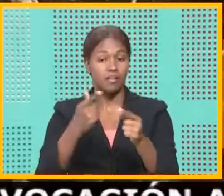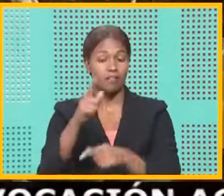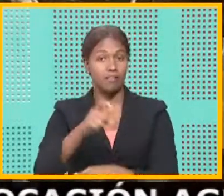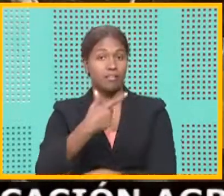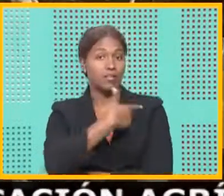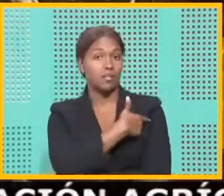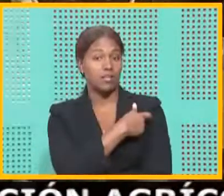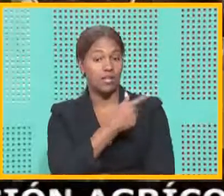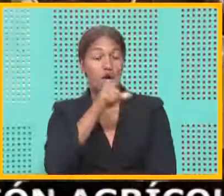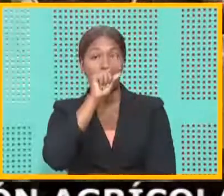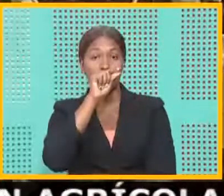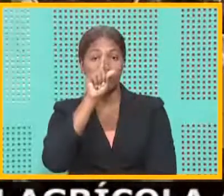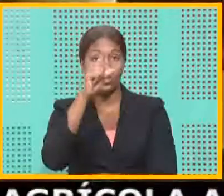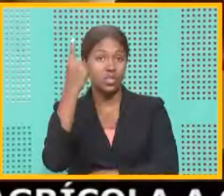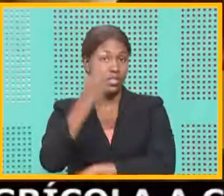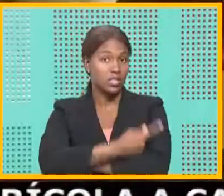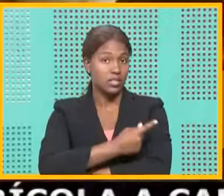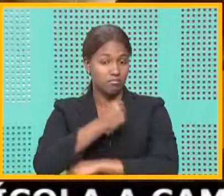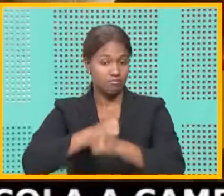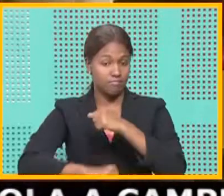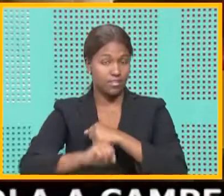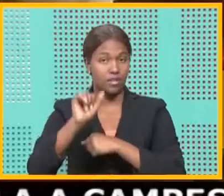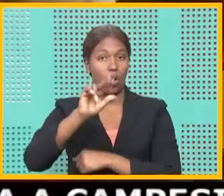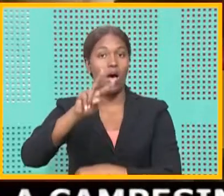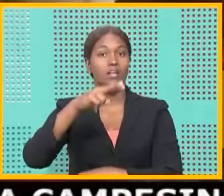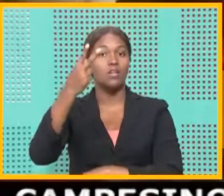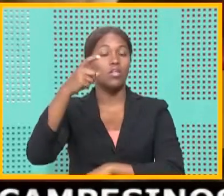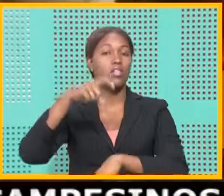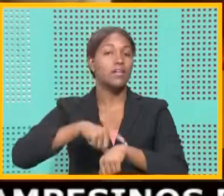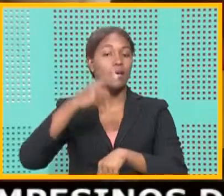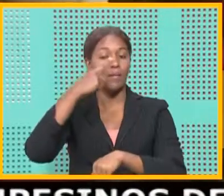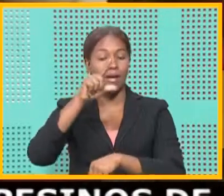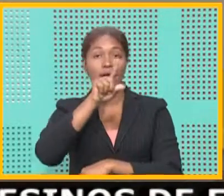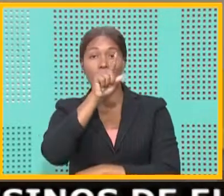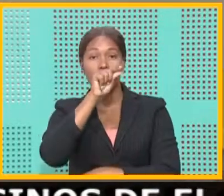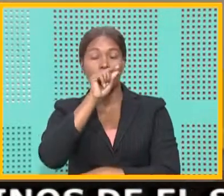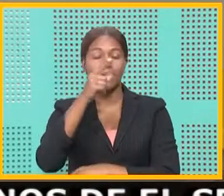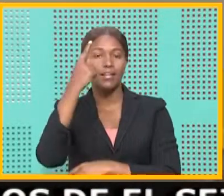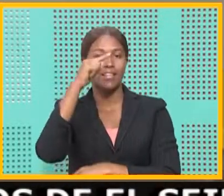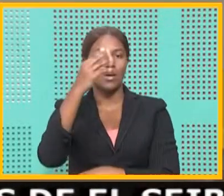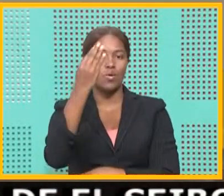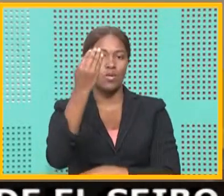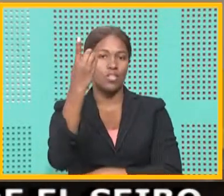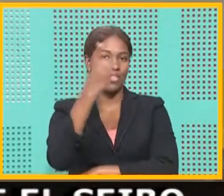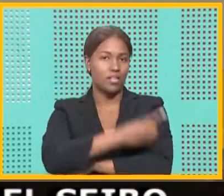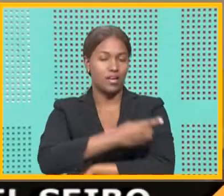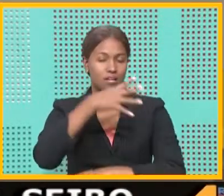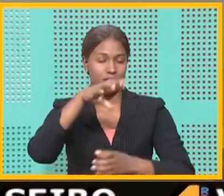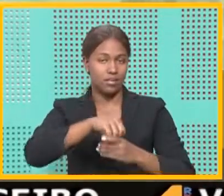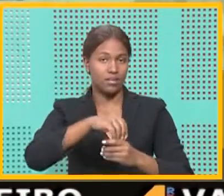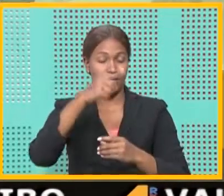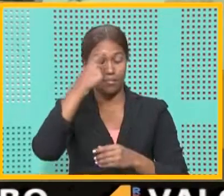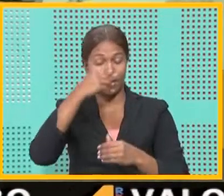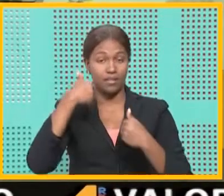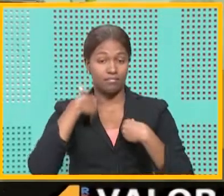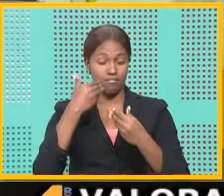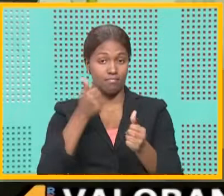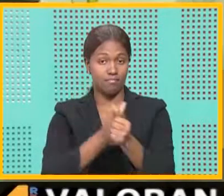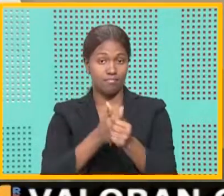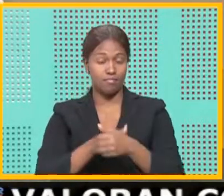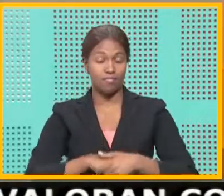vacunación a los pollitos de un día, una segunda vacunación a los pollitos a los 14 días para en casa.